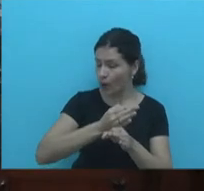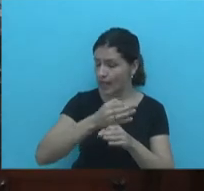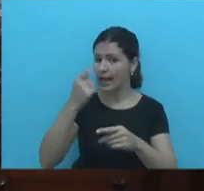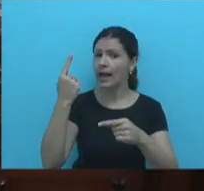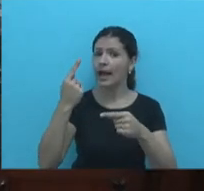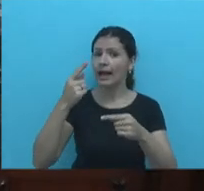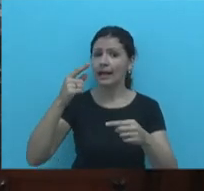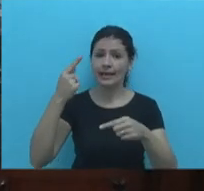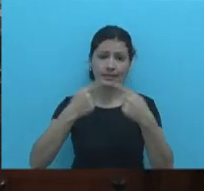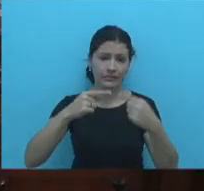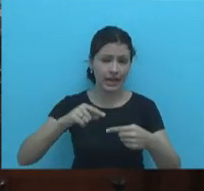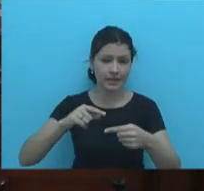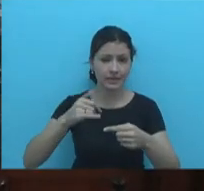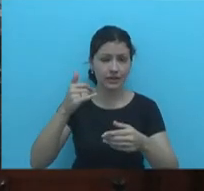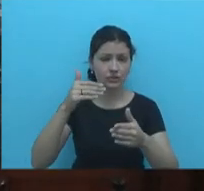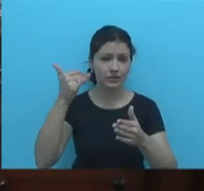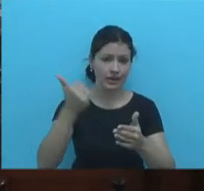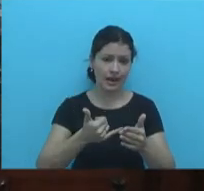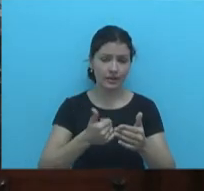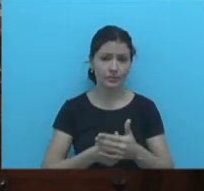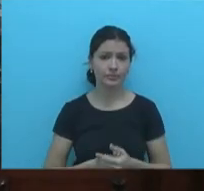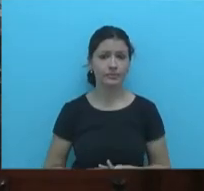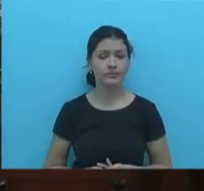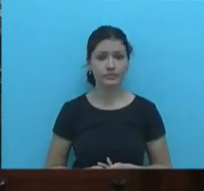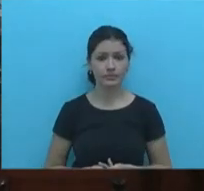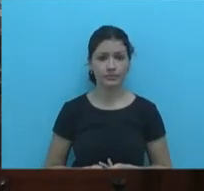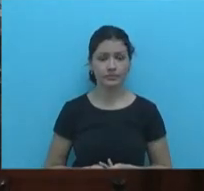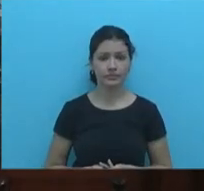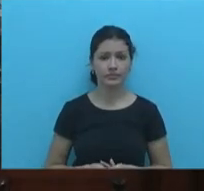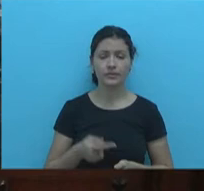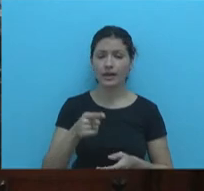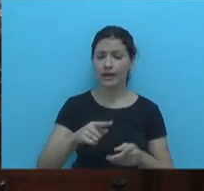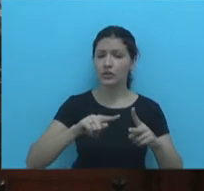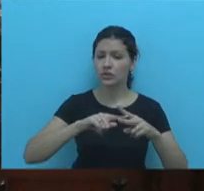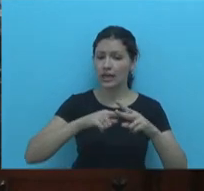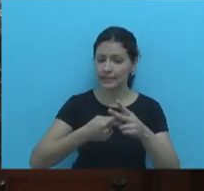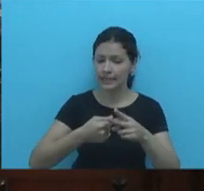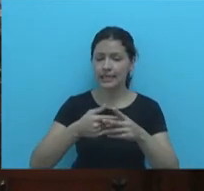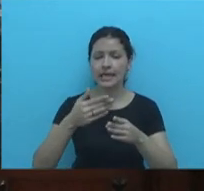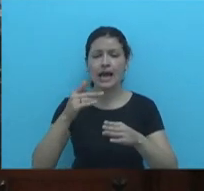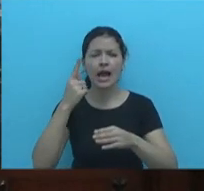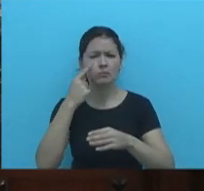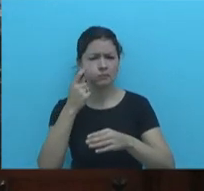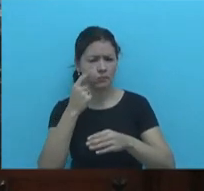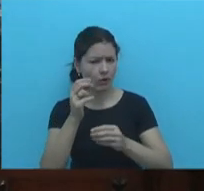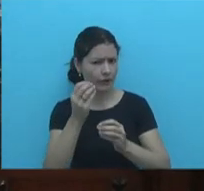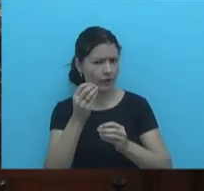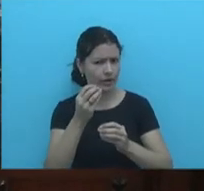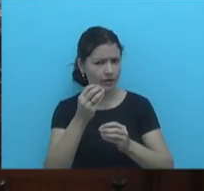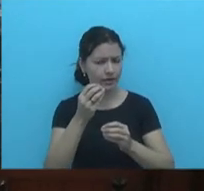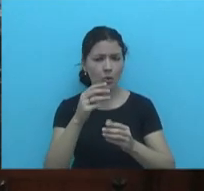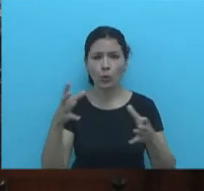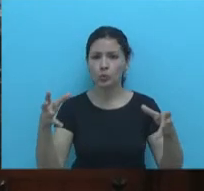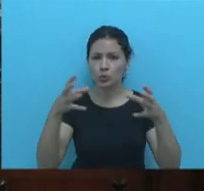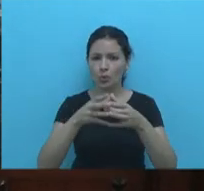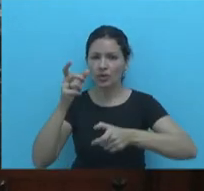temáticas. Artículo 7. Autoridades. Los cursos serán administrados y dirigidos por una o un grupo de autoridades responsables que organizarán